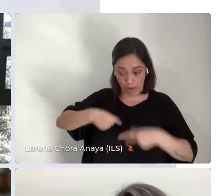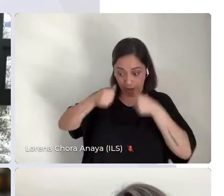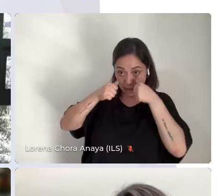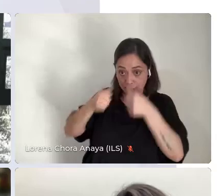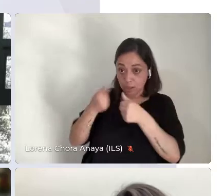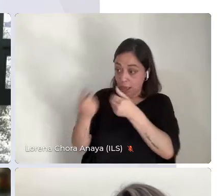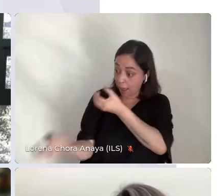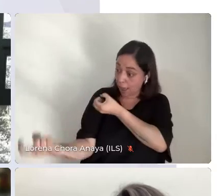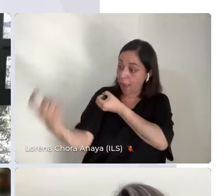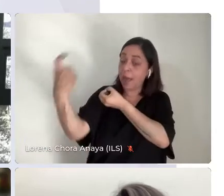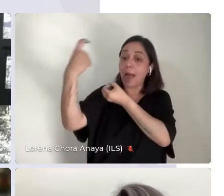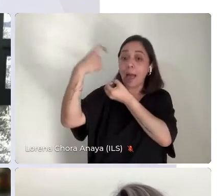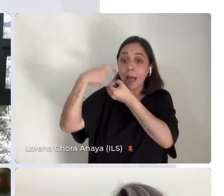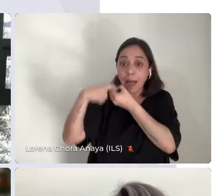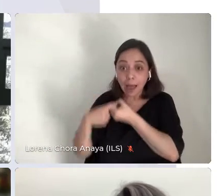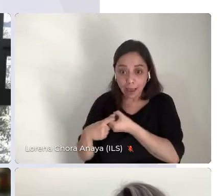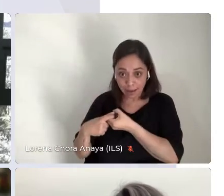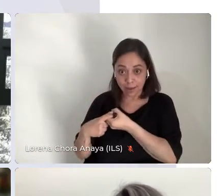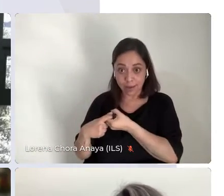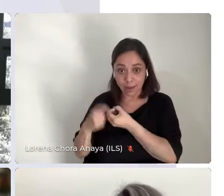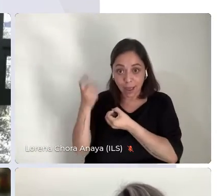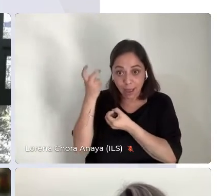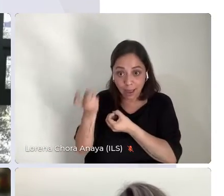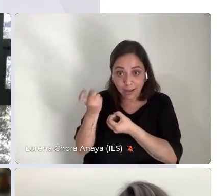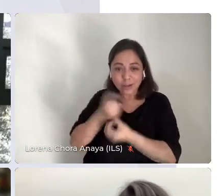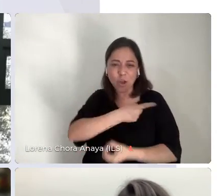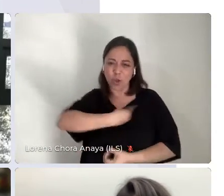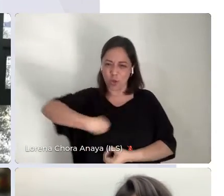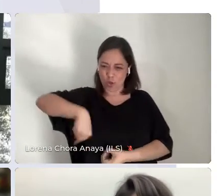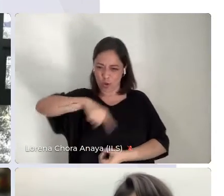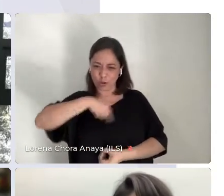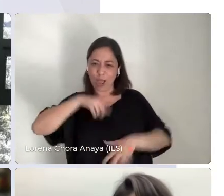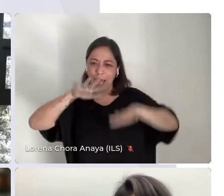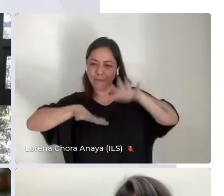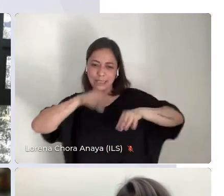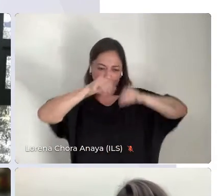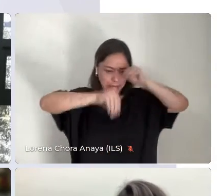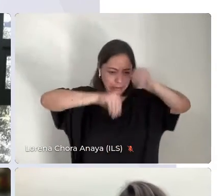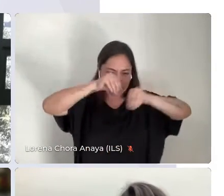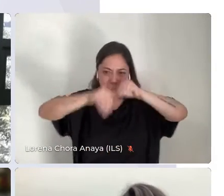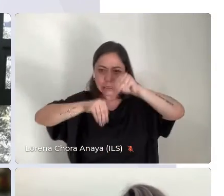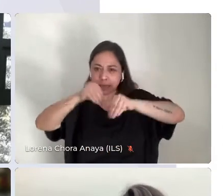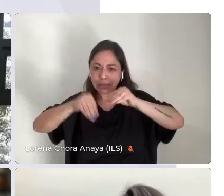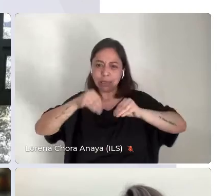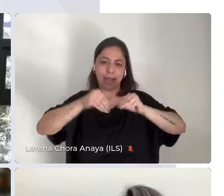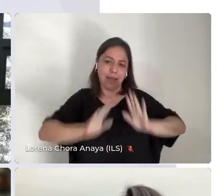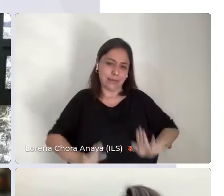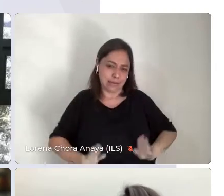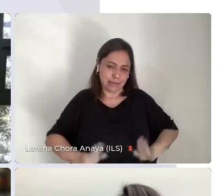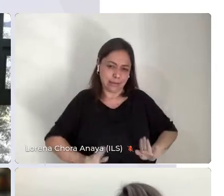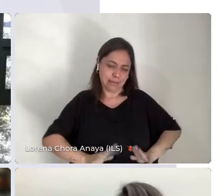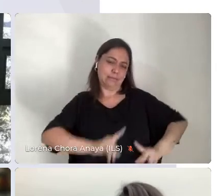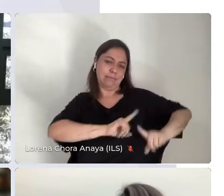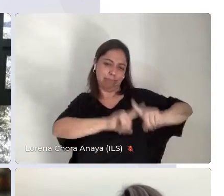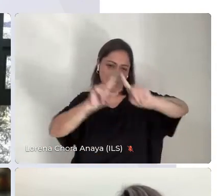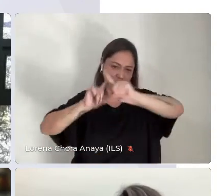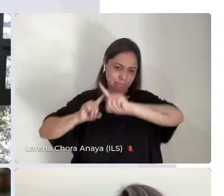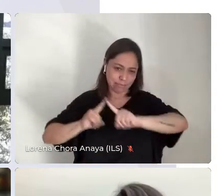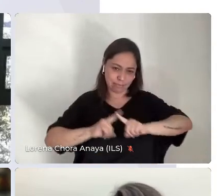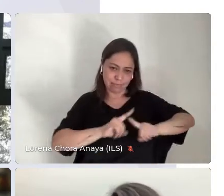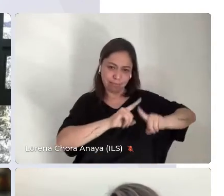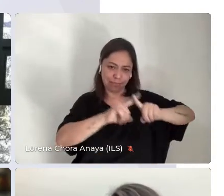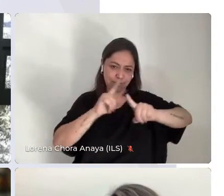diseñamos nuestra primera interfaz para usuarios diversos, dijimos que súper, vamos a hacer una experiencia de usuario